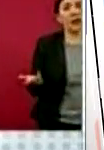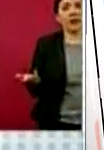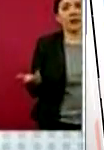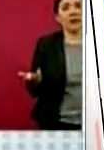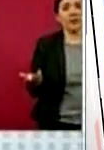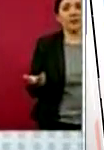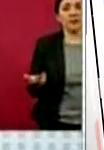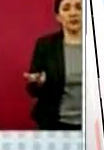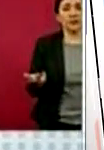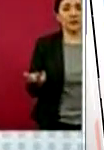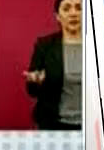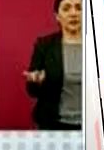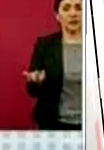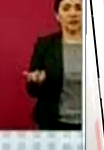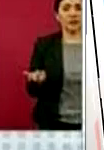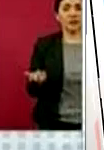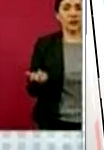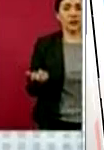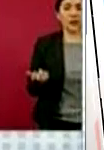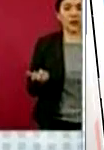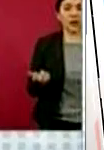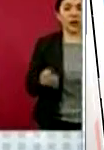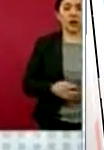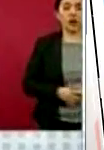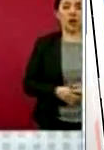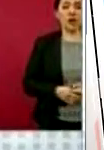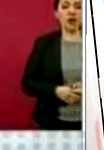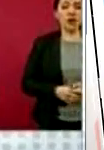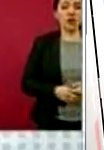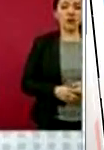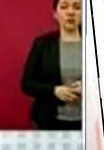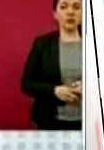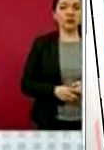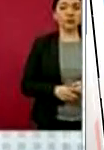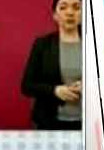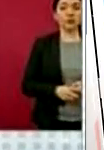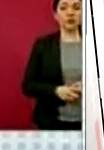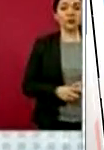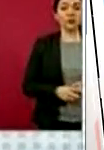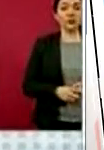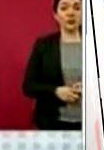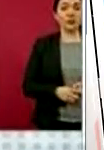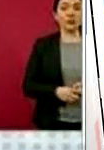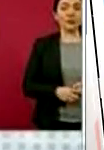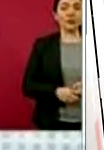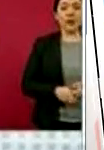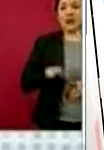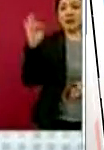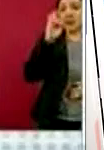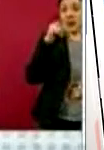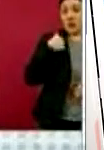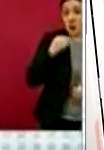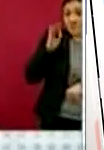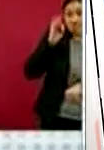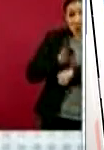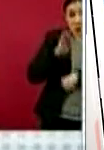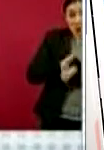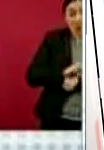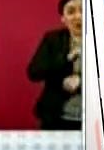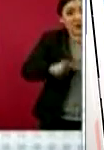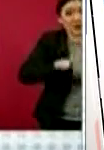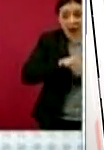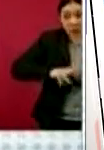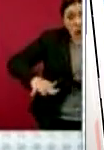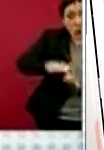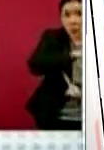ex gobernadora priista Pavlovich al consulado de Barcelona, como un intento de